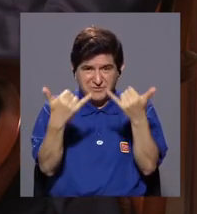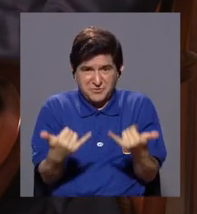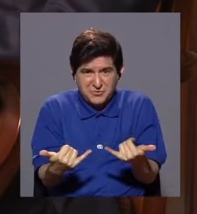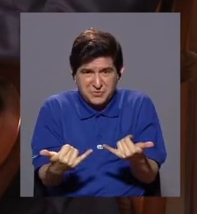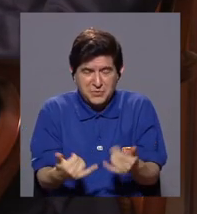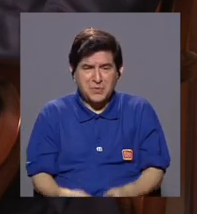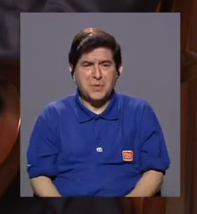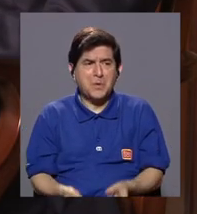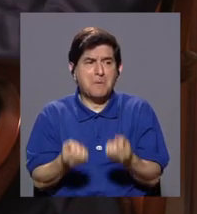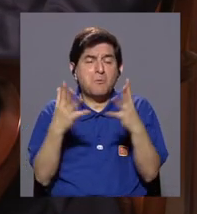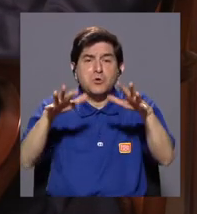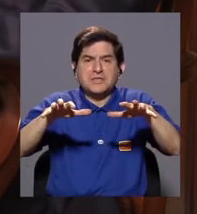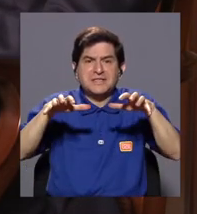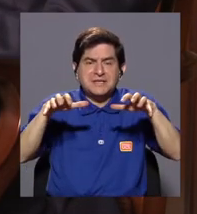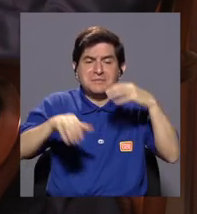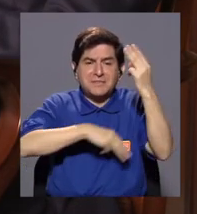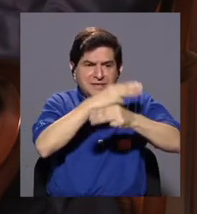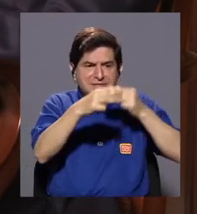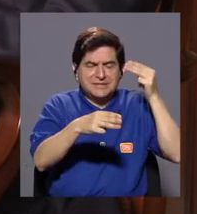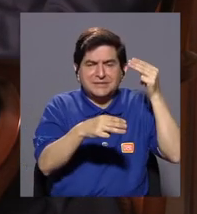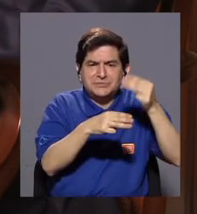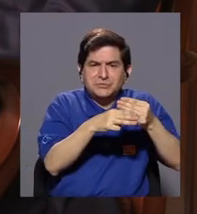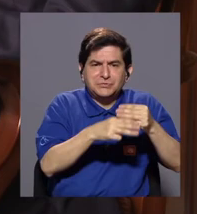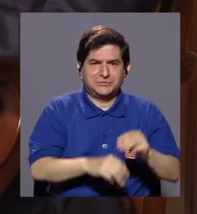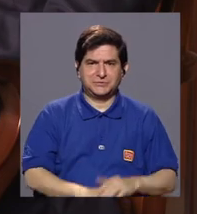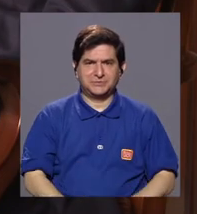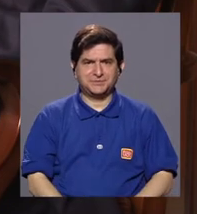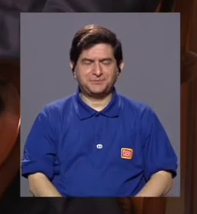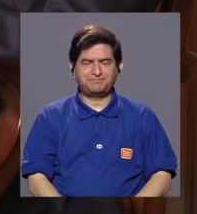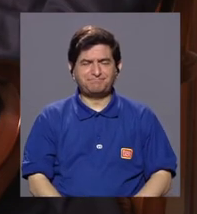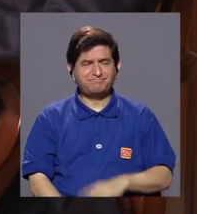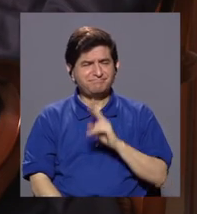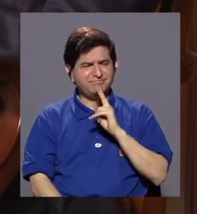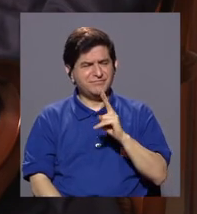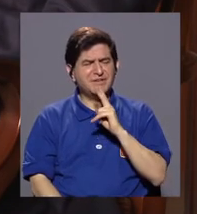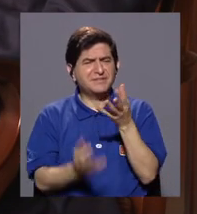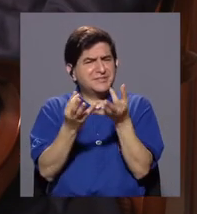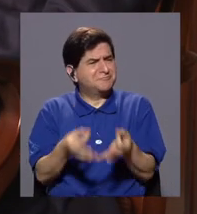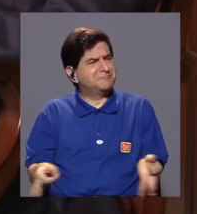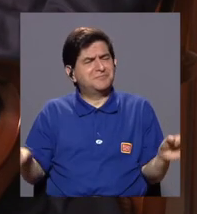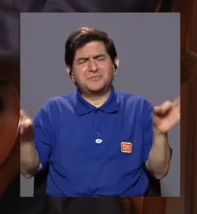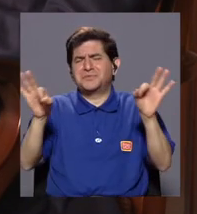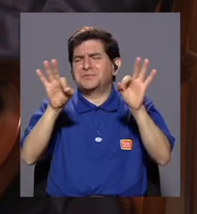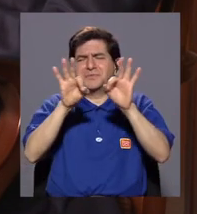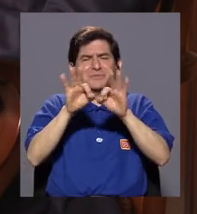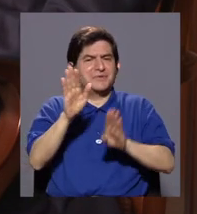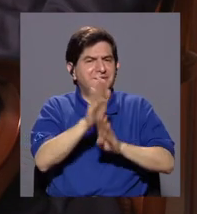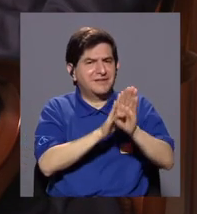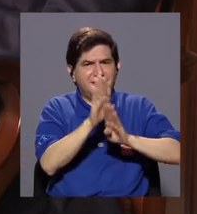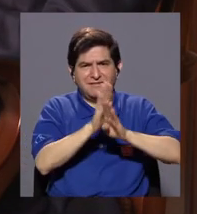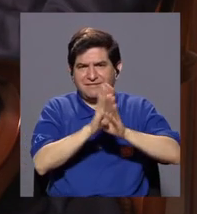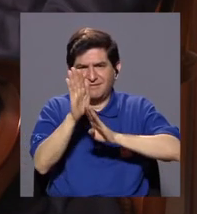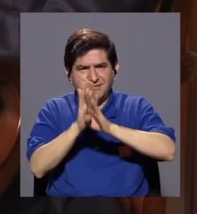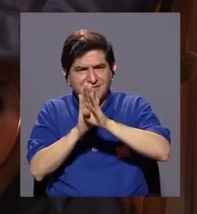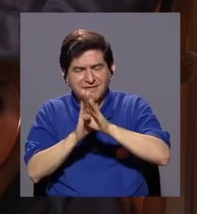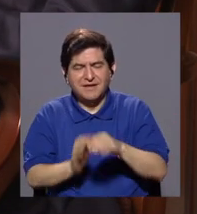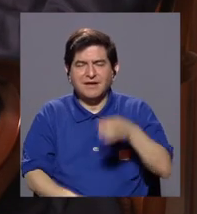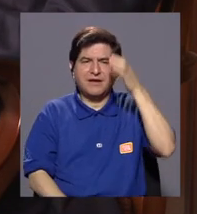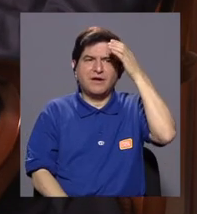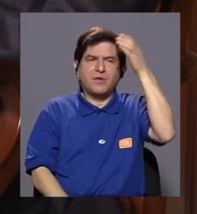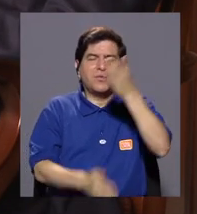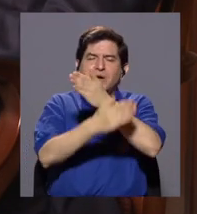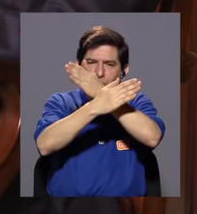que hay muchas tensiones en el mundo, es realmente importante desarrollar